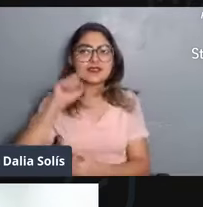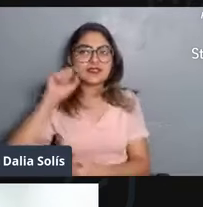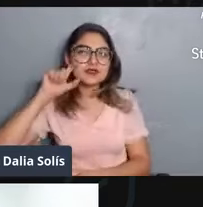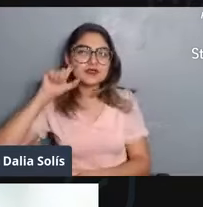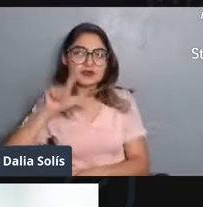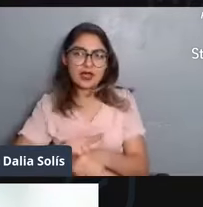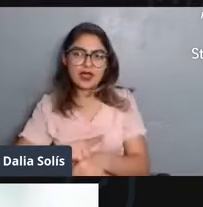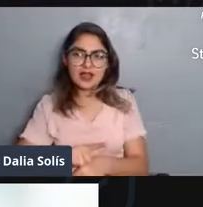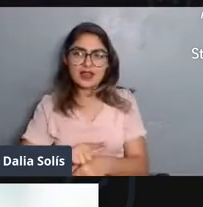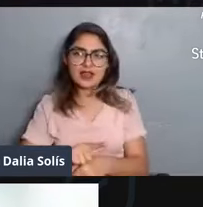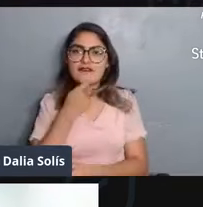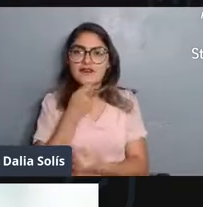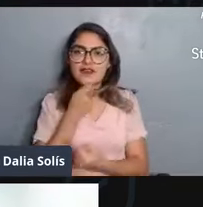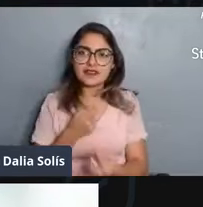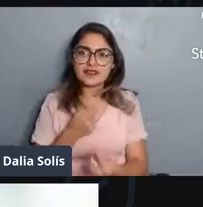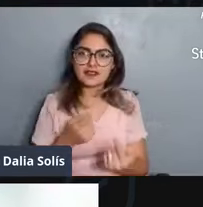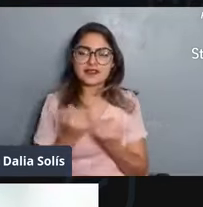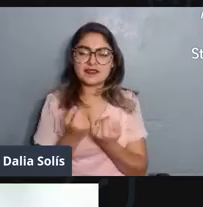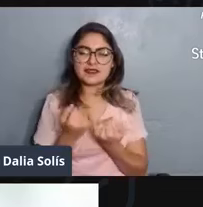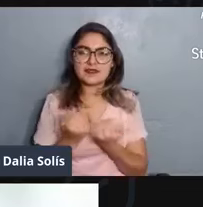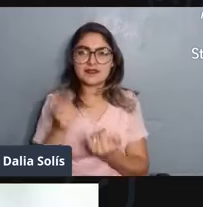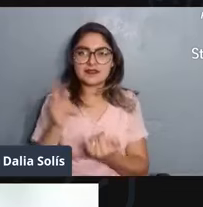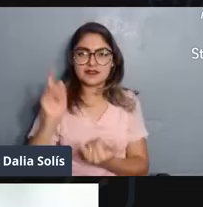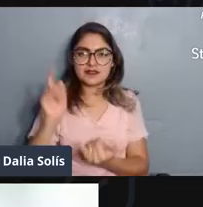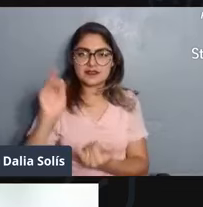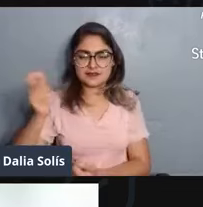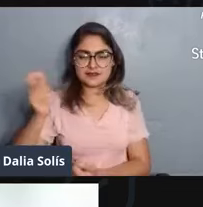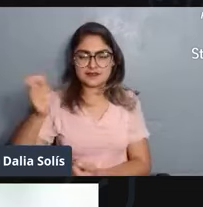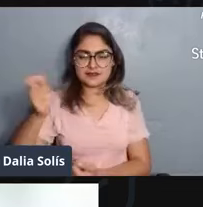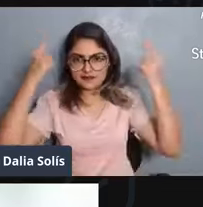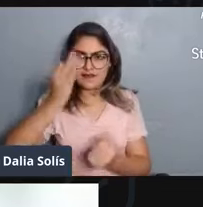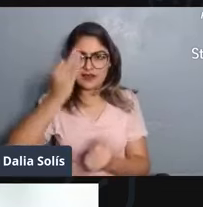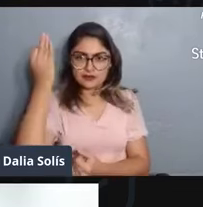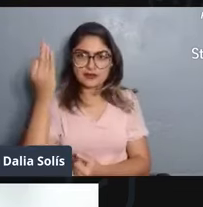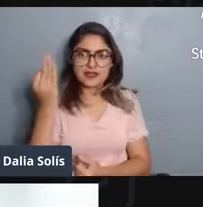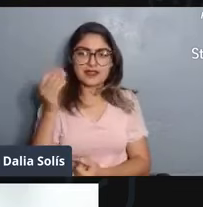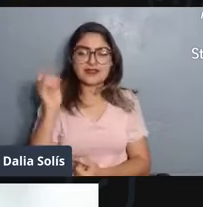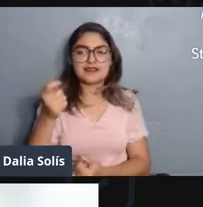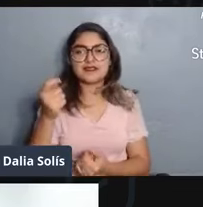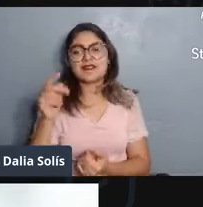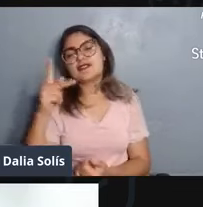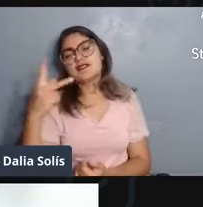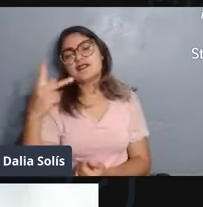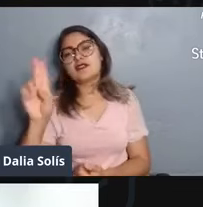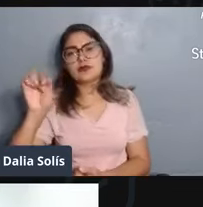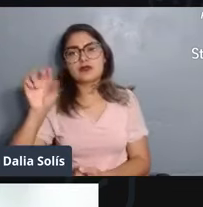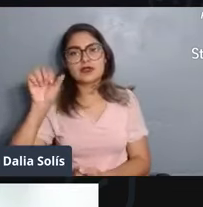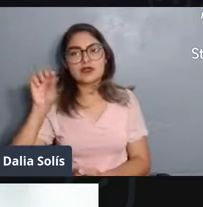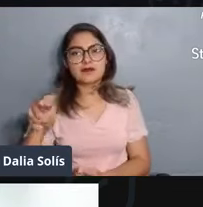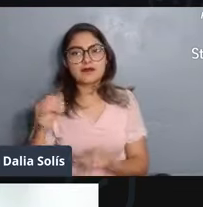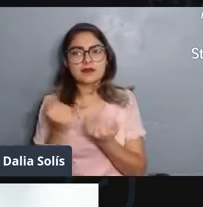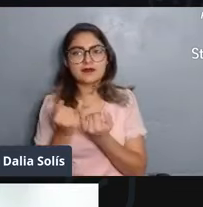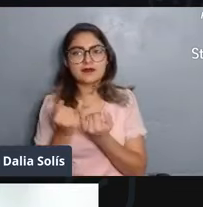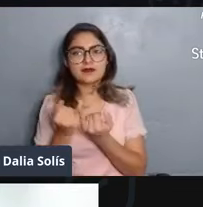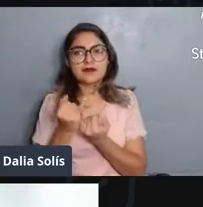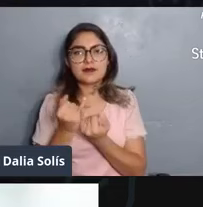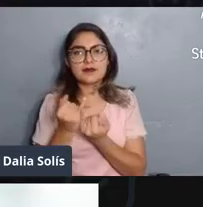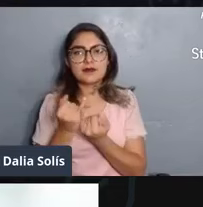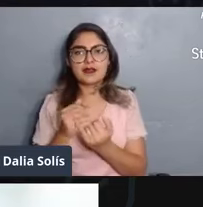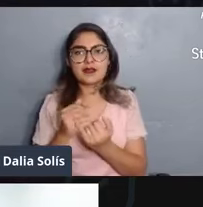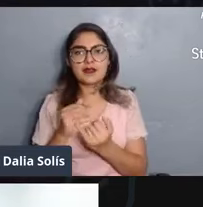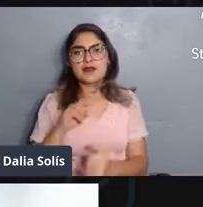la UNAM, facilitadora certificada por la Secretaría de Trabajo y Previsión Social, vicepresidenta de la Mesa Directiva del 2018 al 2020